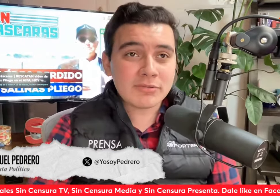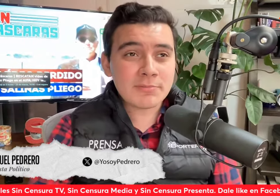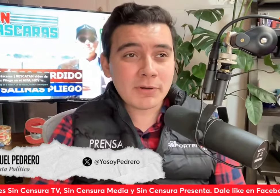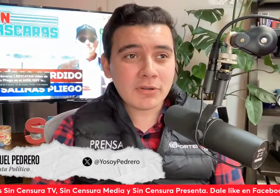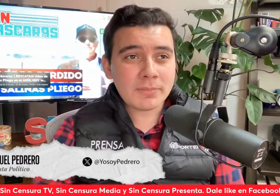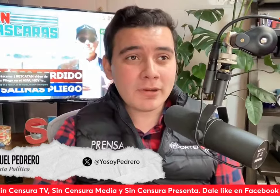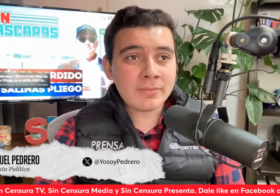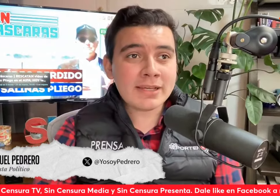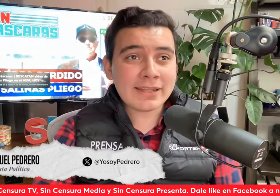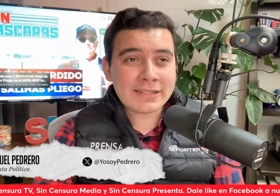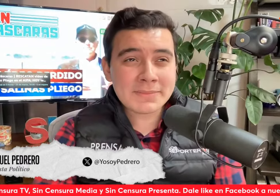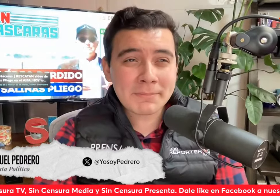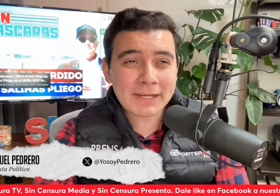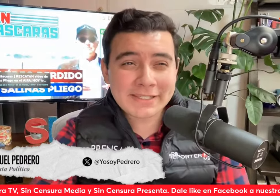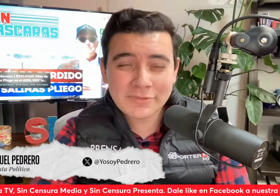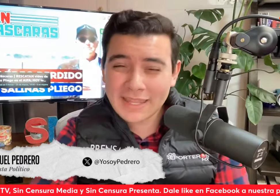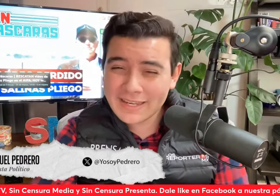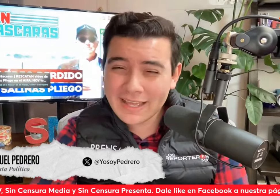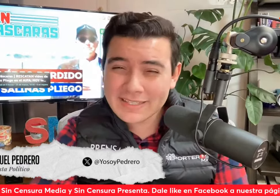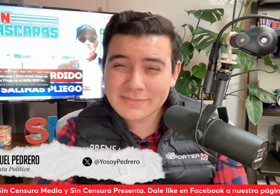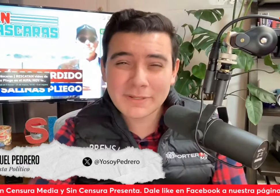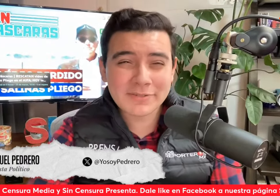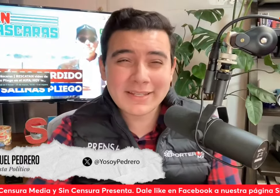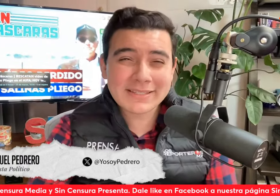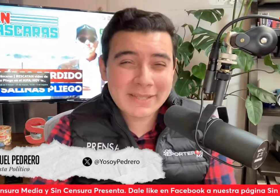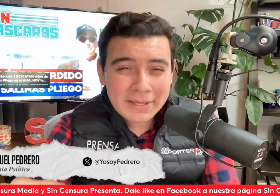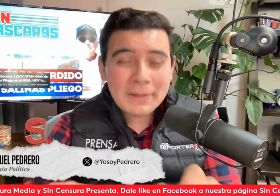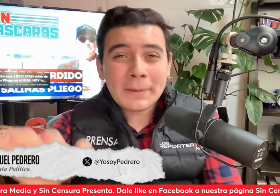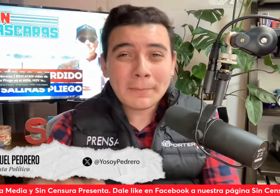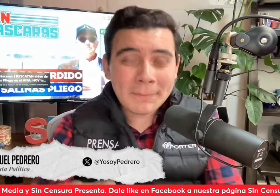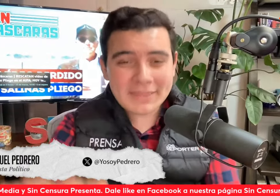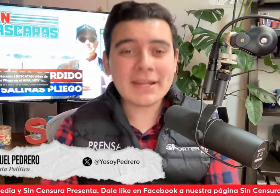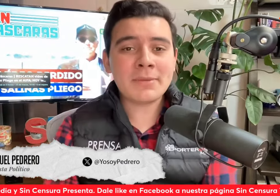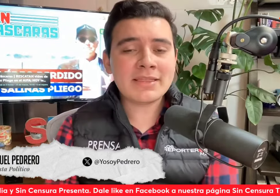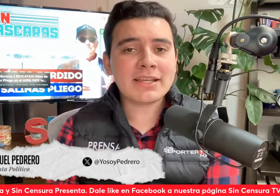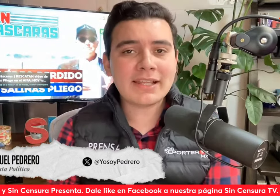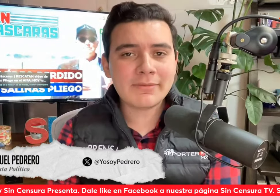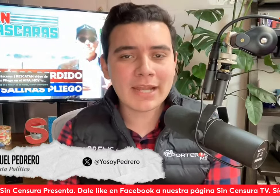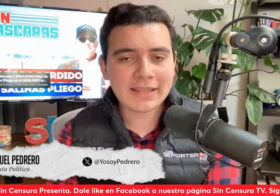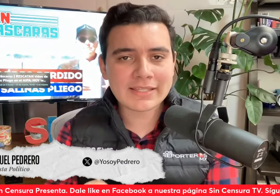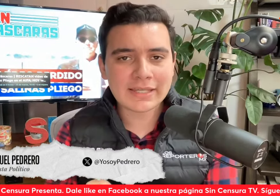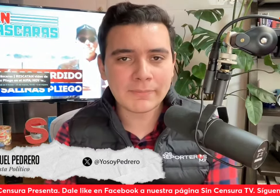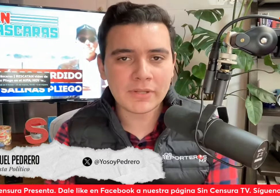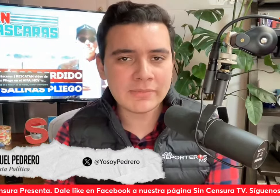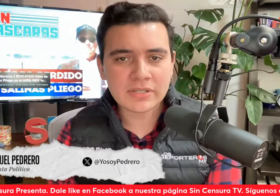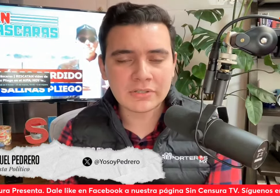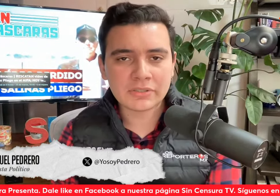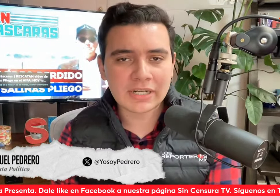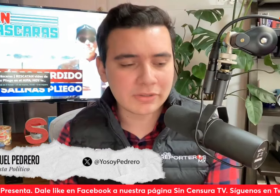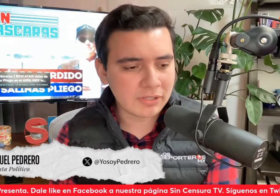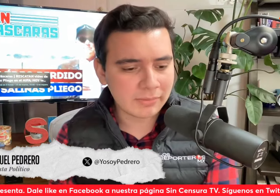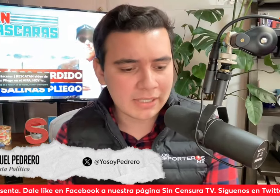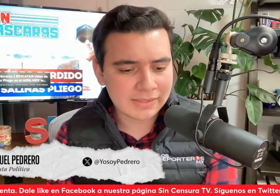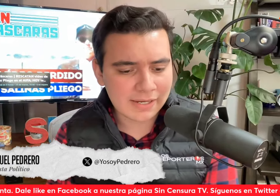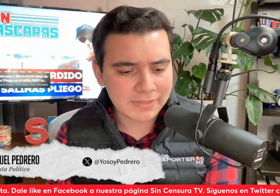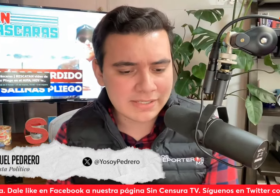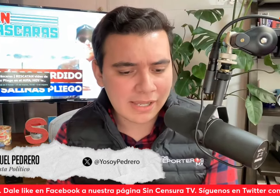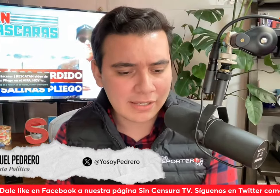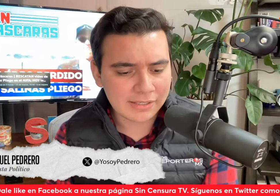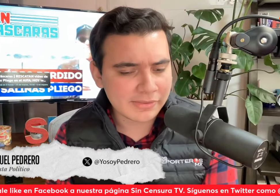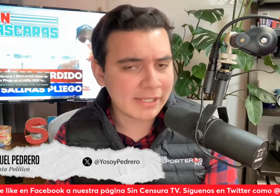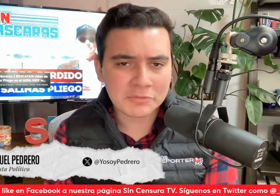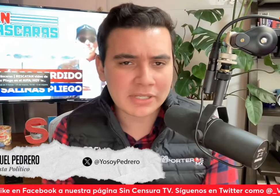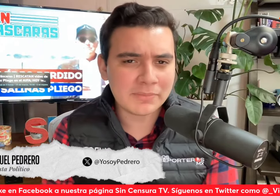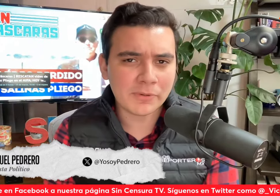causa un poco de polémica Denis me parece una de las personas medianamente equilibradas que podemos encontrar todavía en Televisa